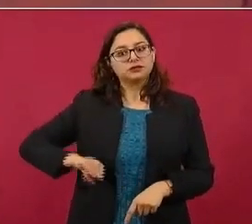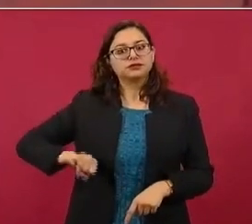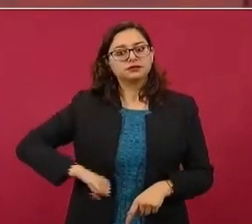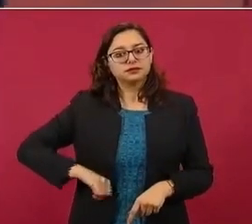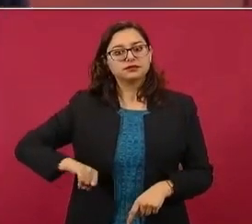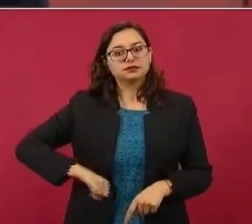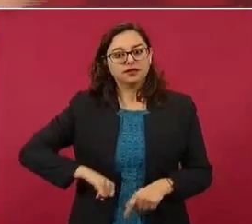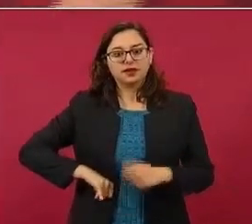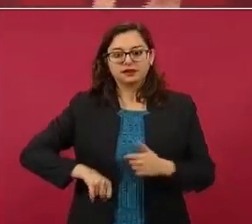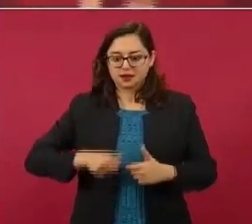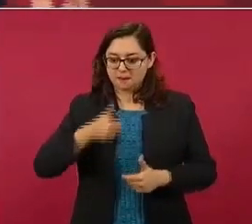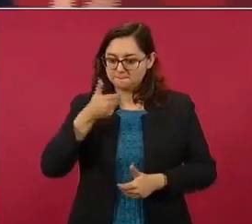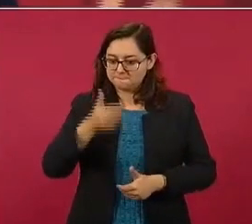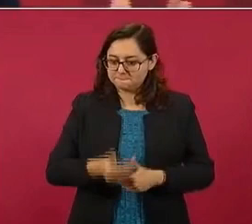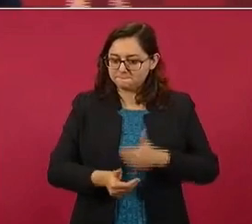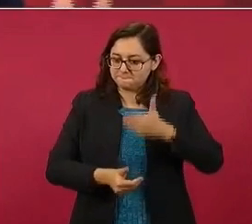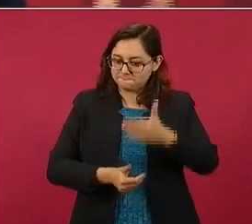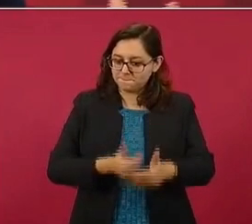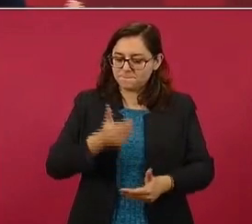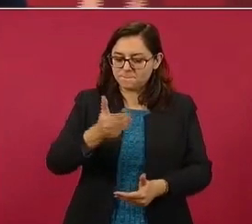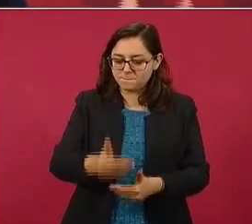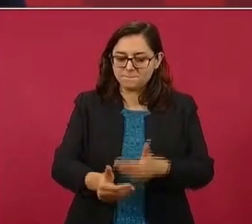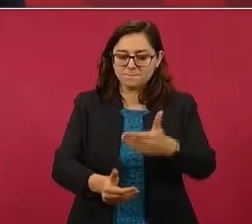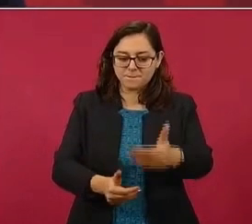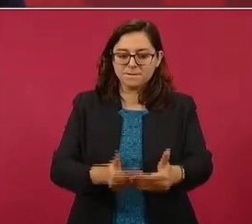porque ya no hay